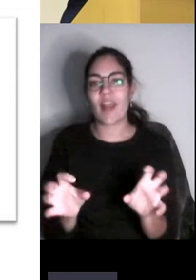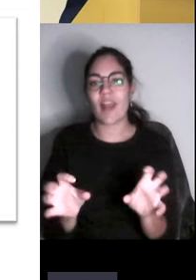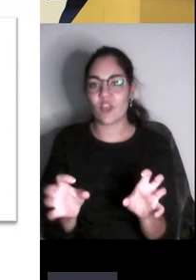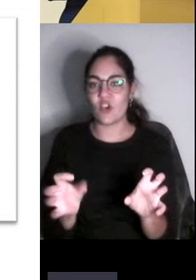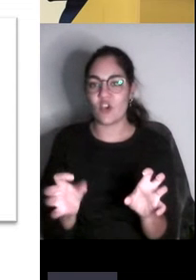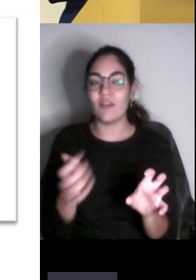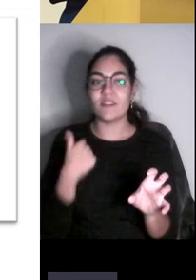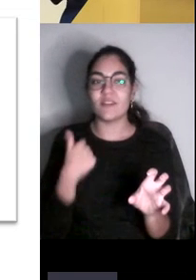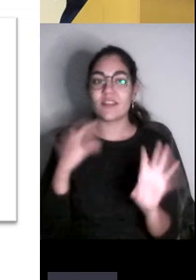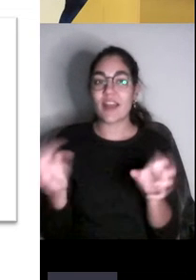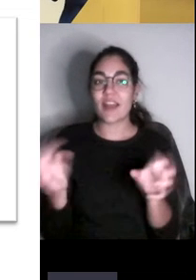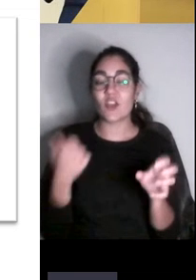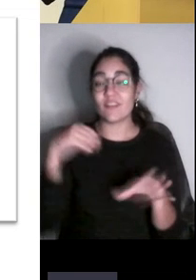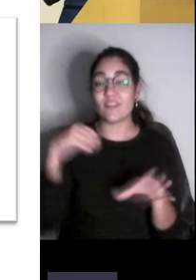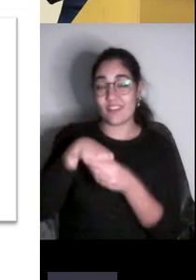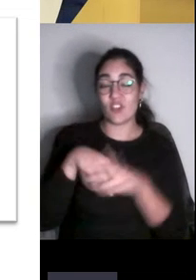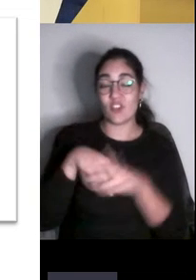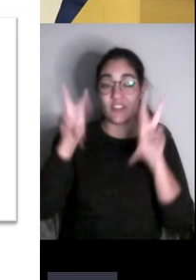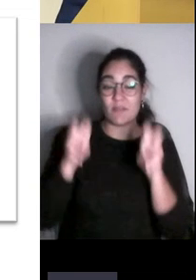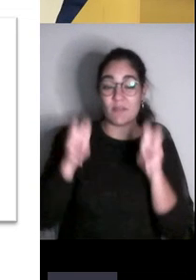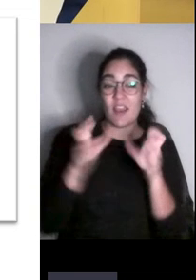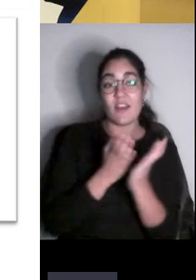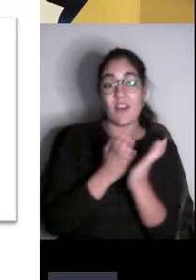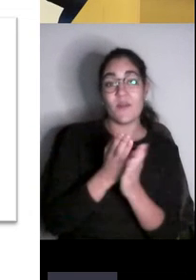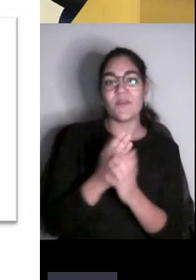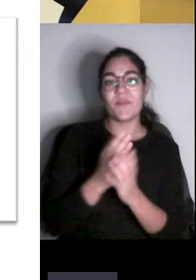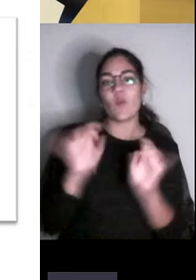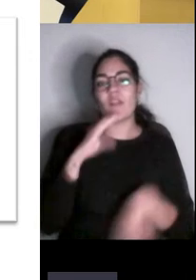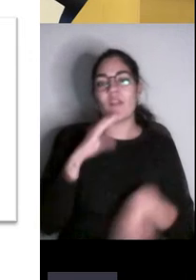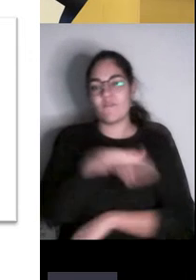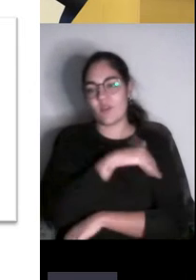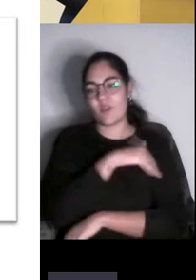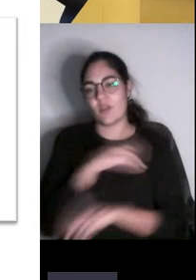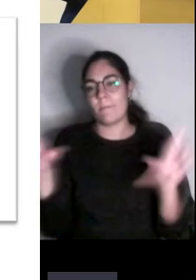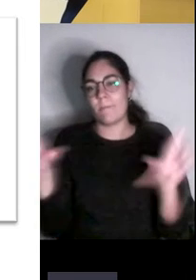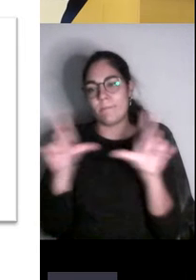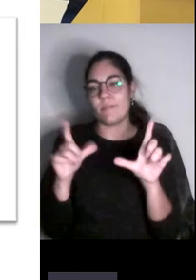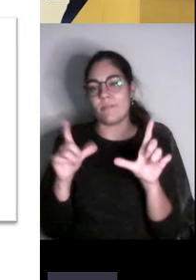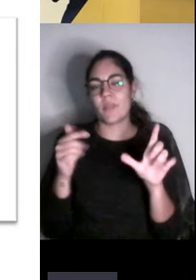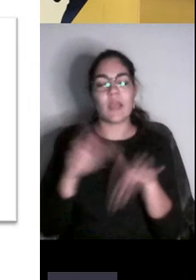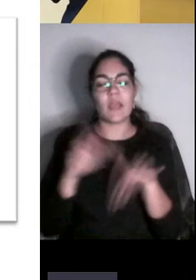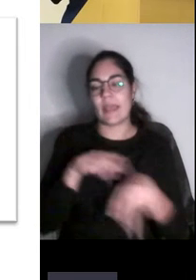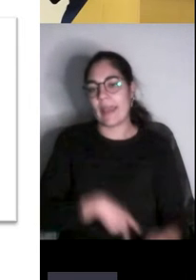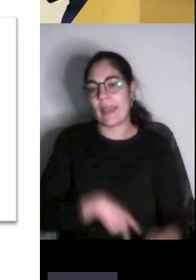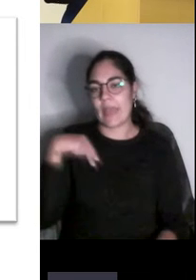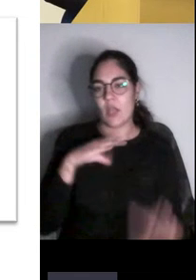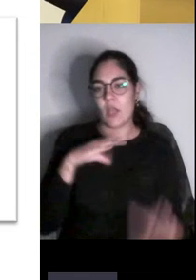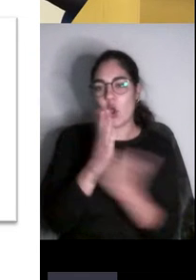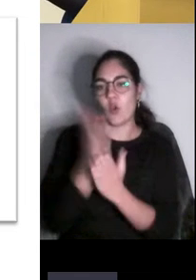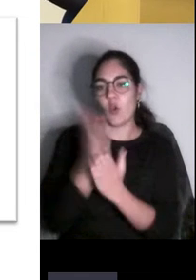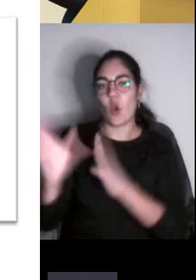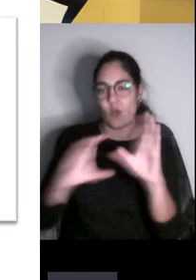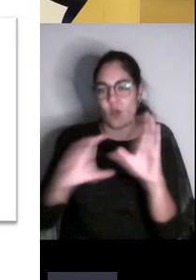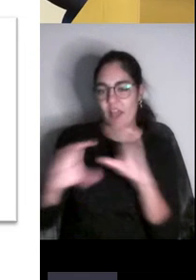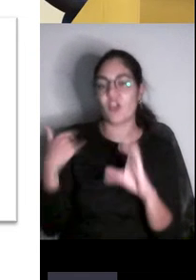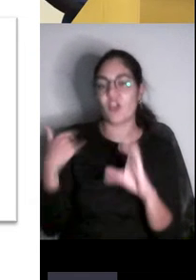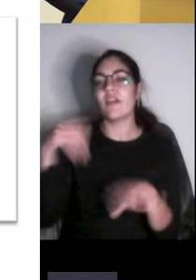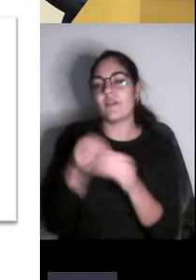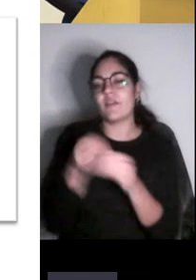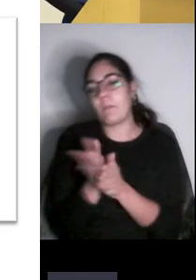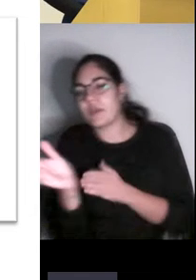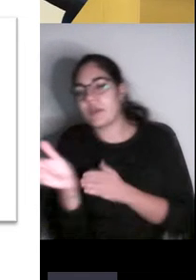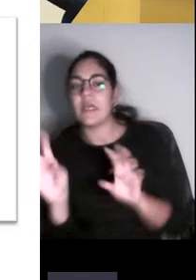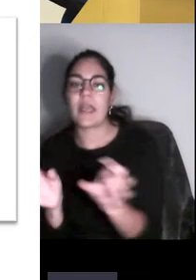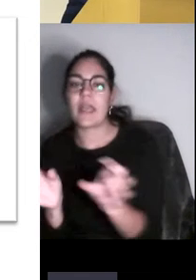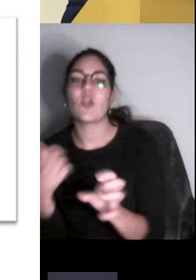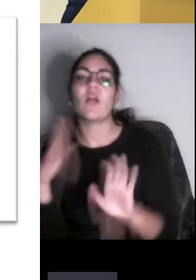ser que dentro de la facultad de comunicación pues somos el hermano pequeño y que pensaba ya en el mundo con una posibilidad de trabajo en